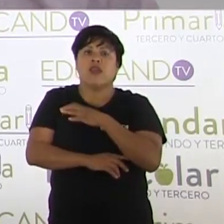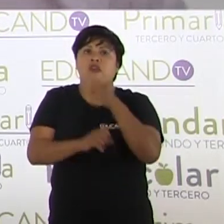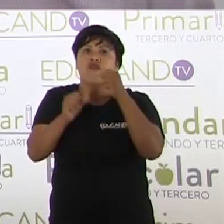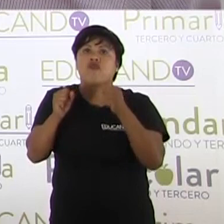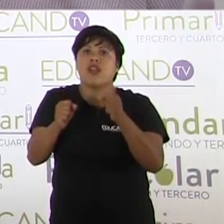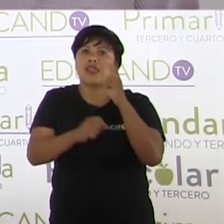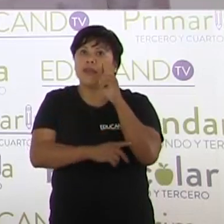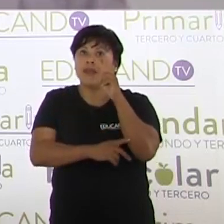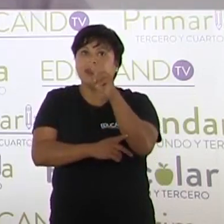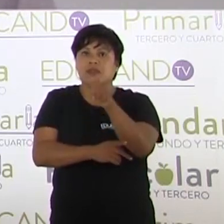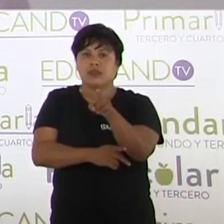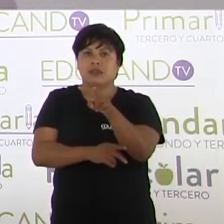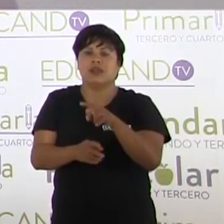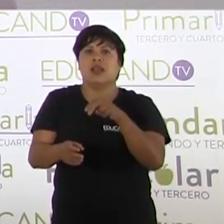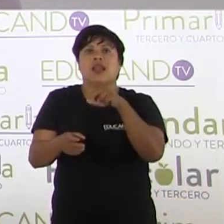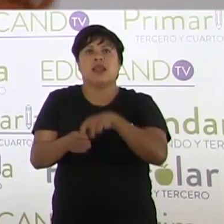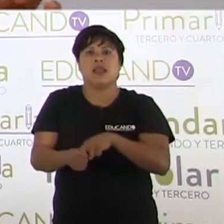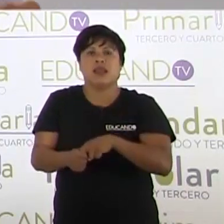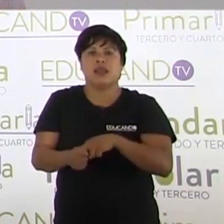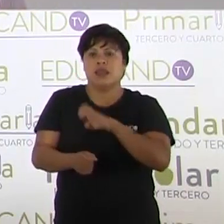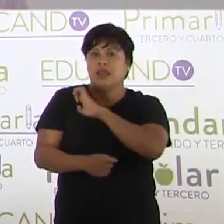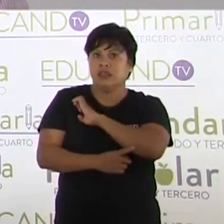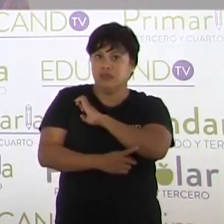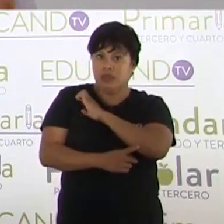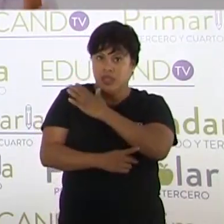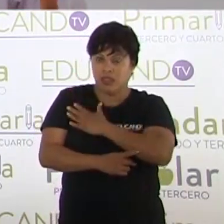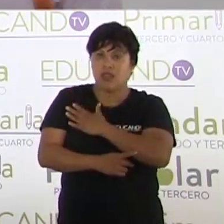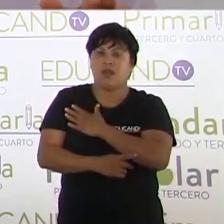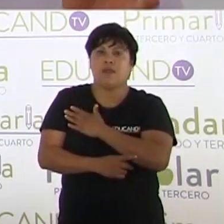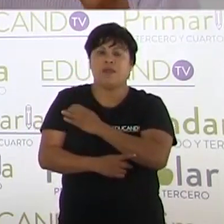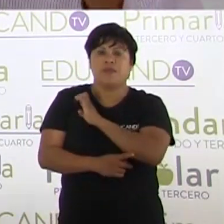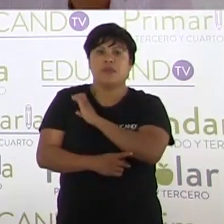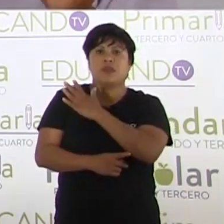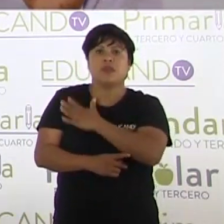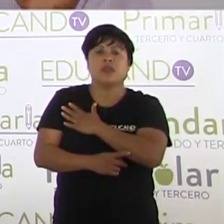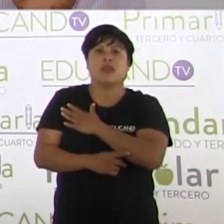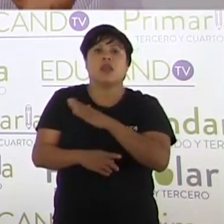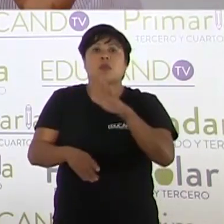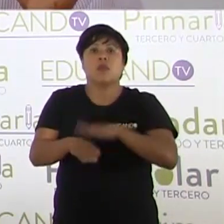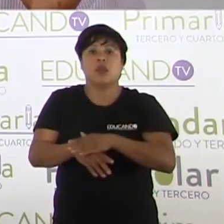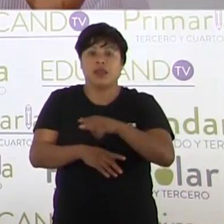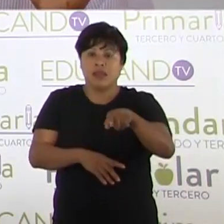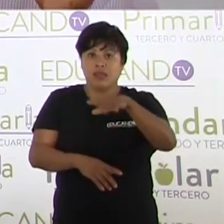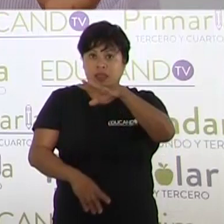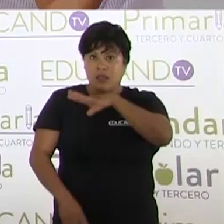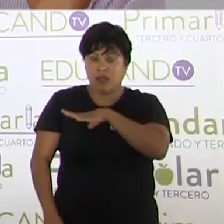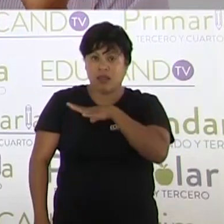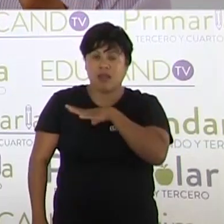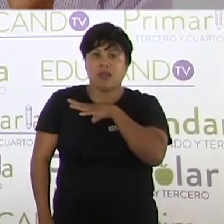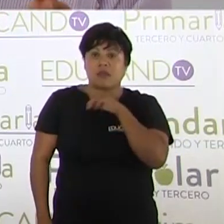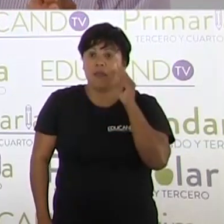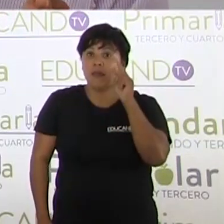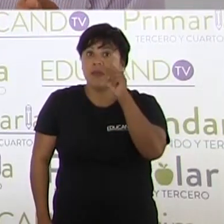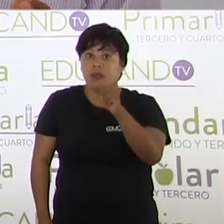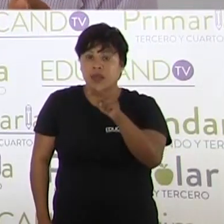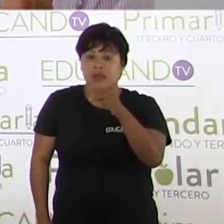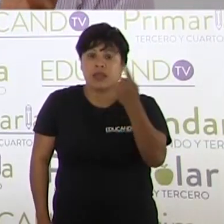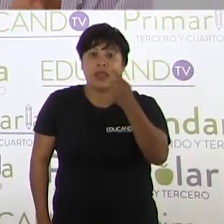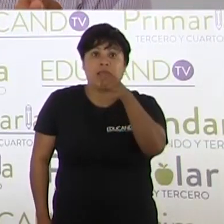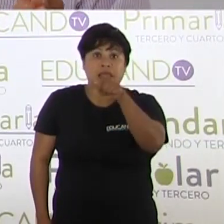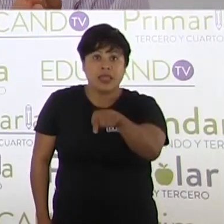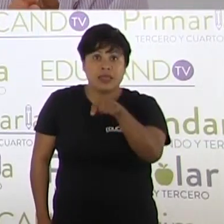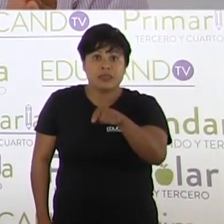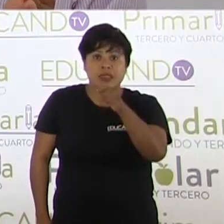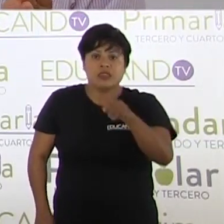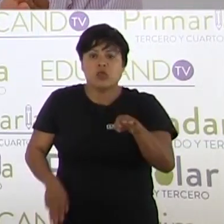fuerte presencia en España, porque resaltar que esta es uno